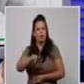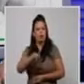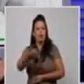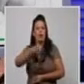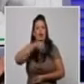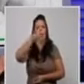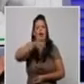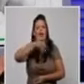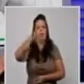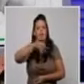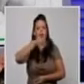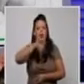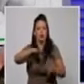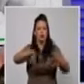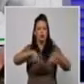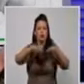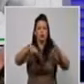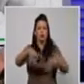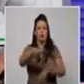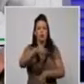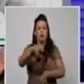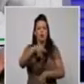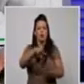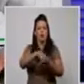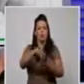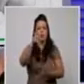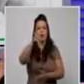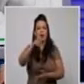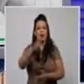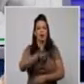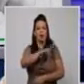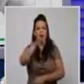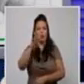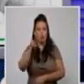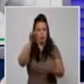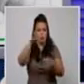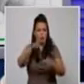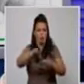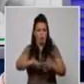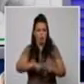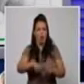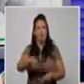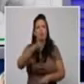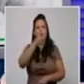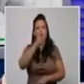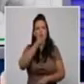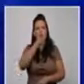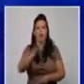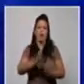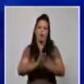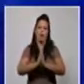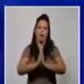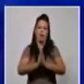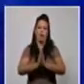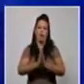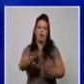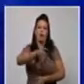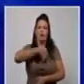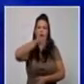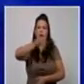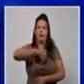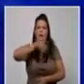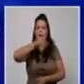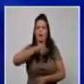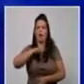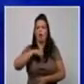municipio Plaza de la Revolución, en la capital del país. ¿Pudiera hacer referencia ¿A cuál es este evento de transmisión? Es un